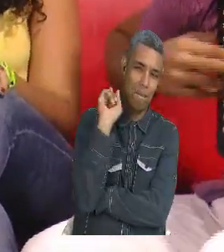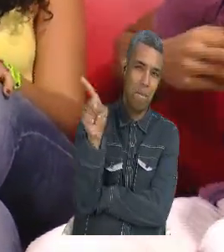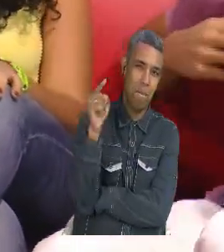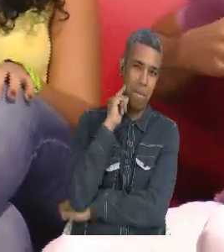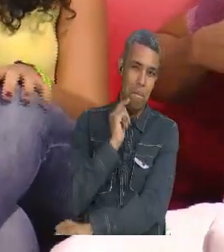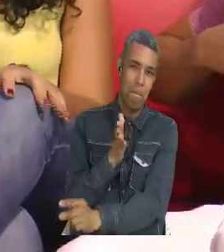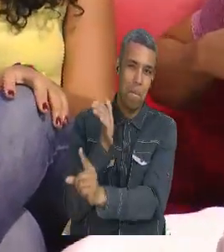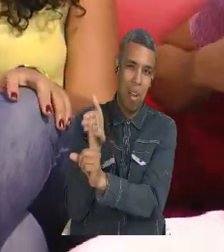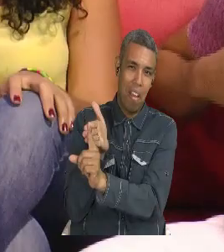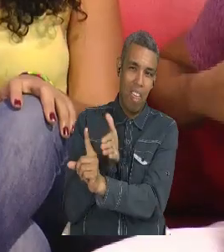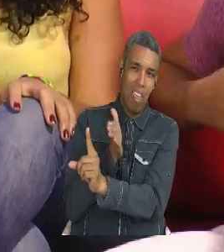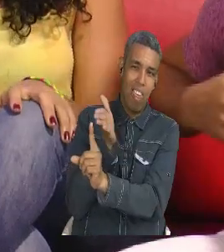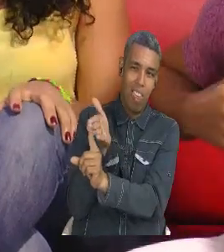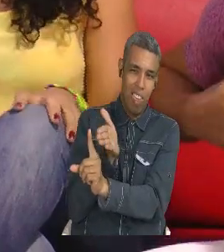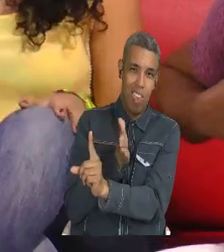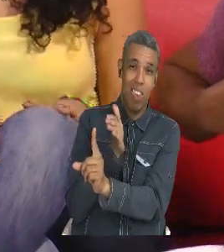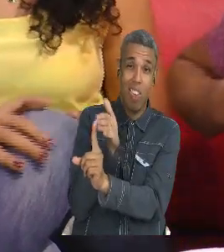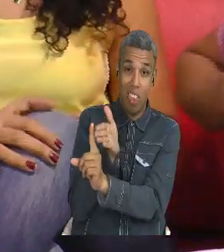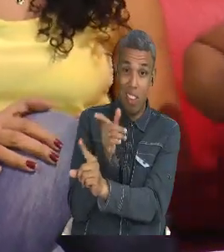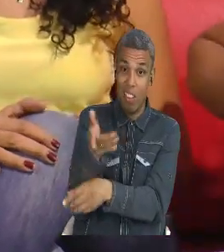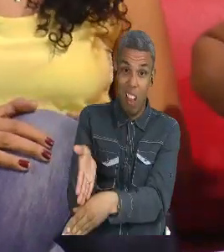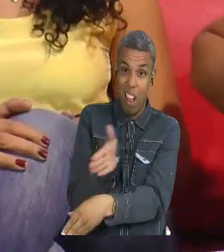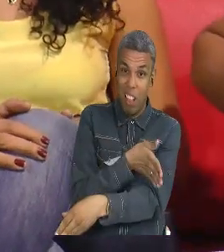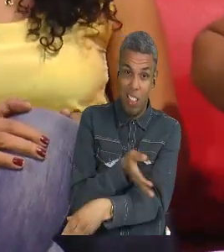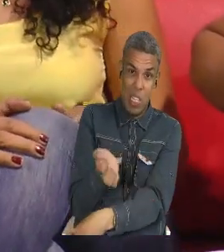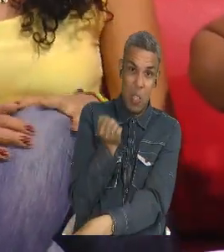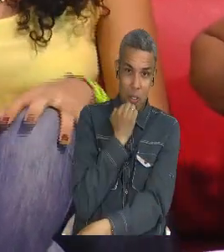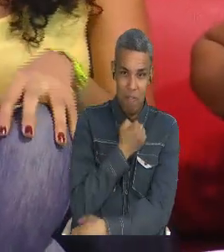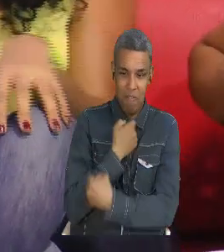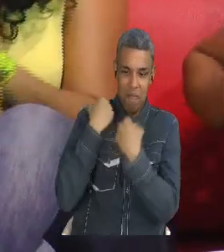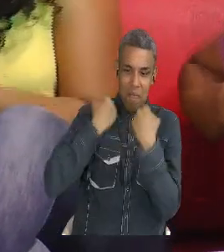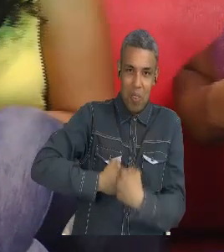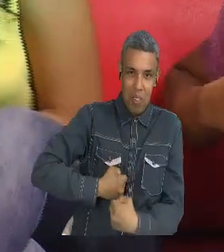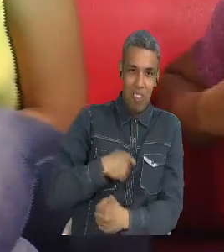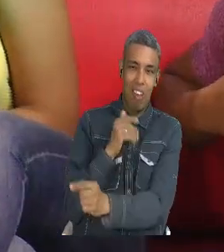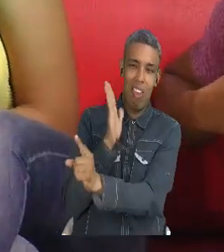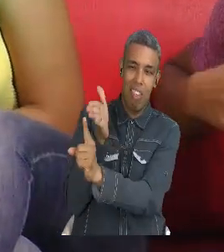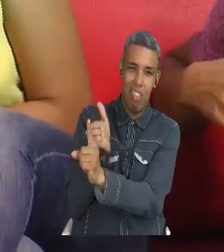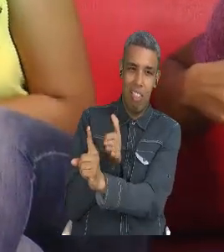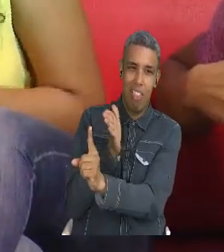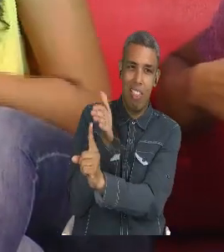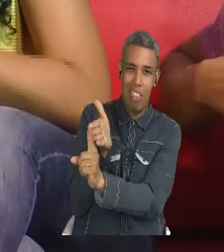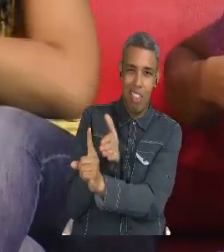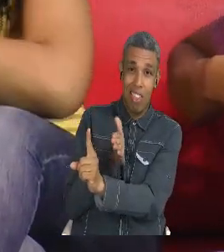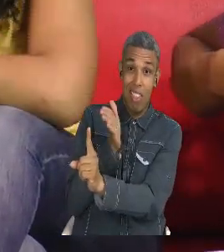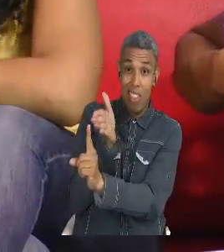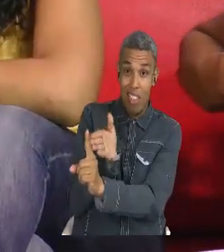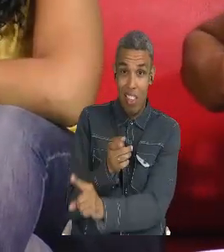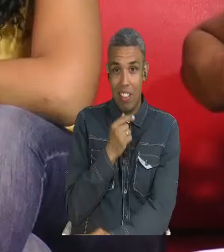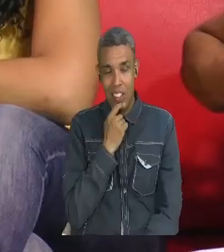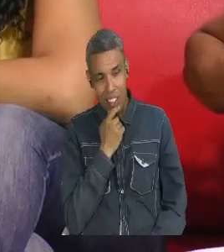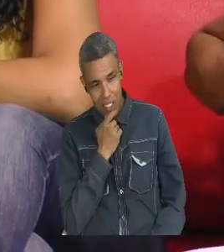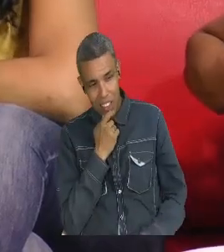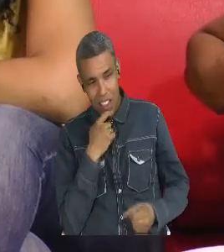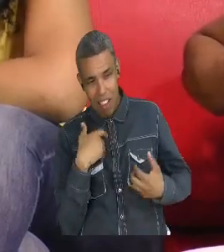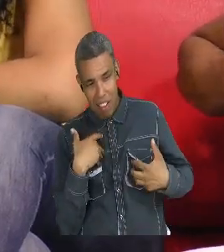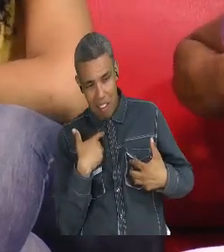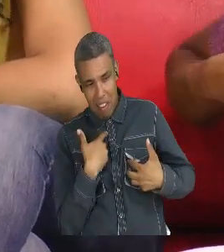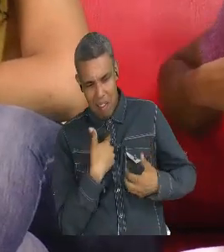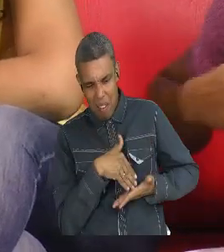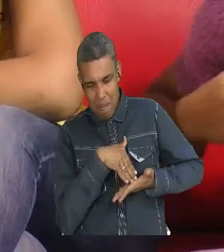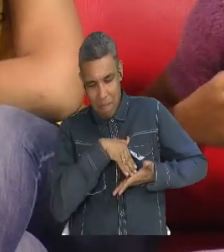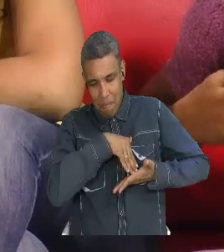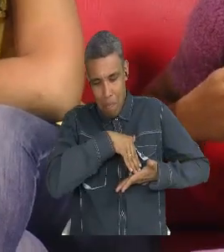está que se derrite por mí. Ya dejó el orgullo y se ve mejor. Ya se ve más linda su sencillez. Voy